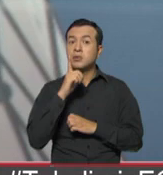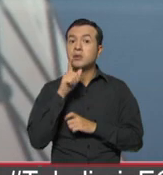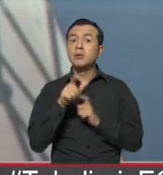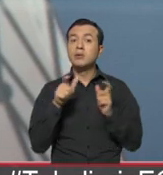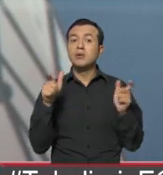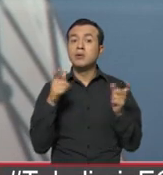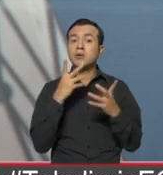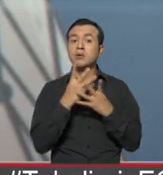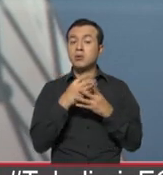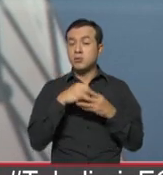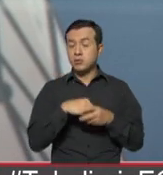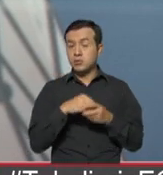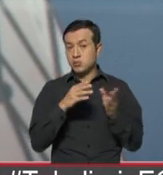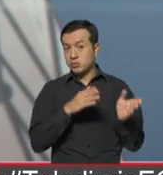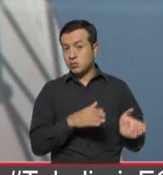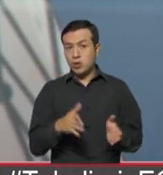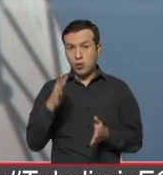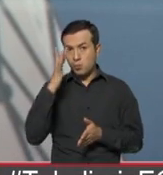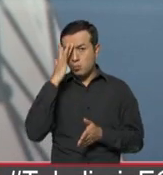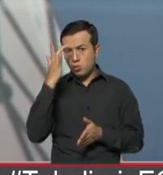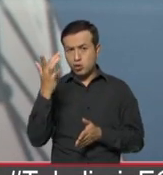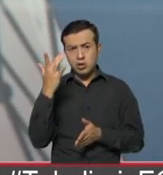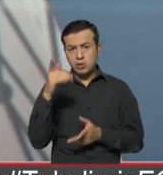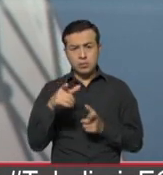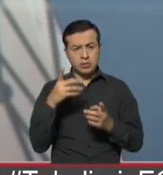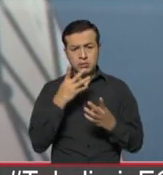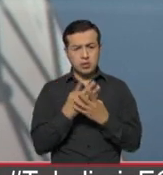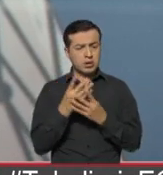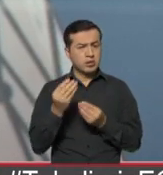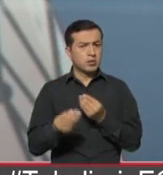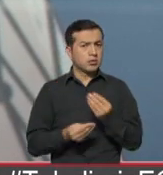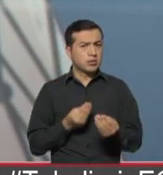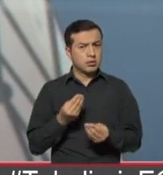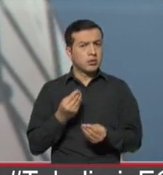dentro de las cárceles? ¿Por qué motivos están dentro de las cárceles? ¿Y qué está sucediendo ahí?